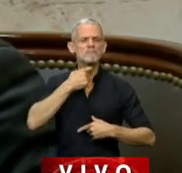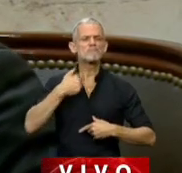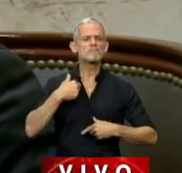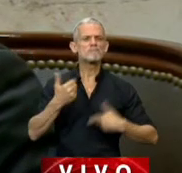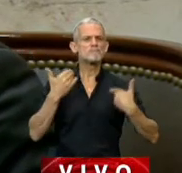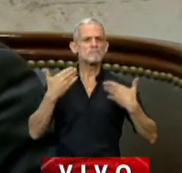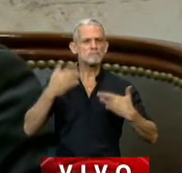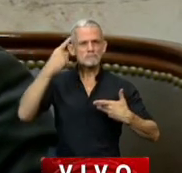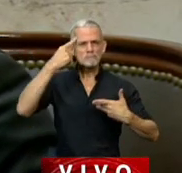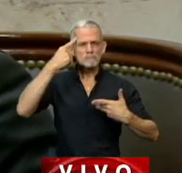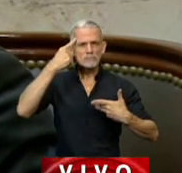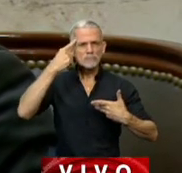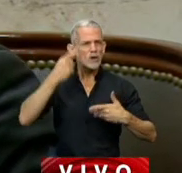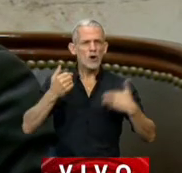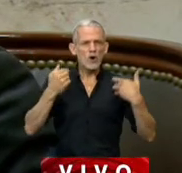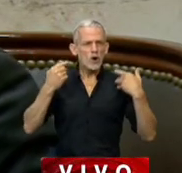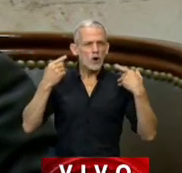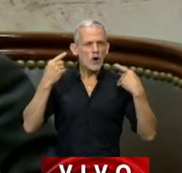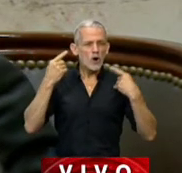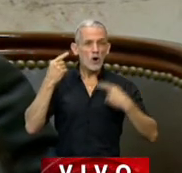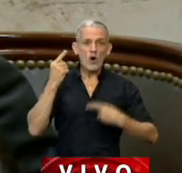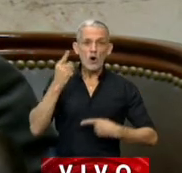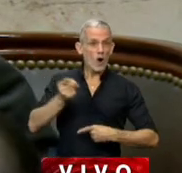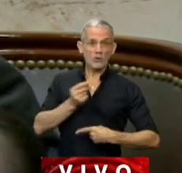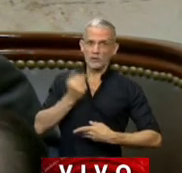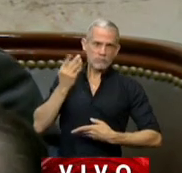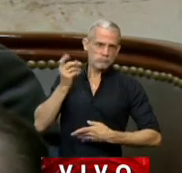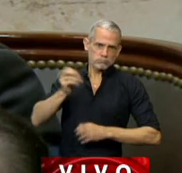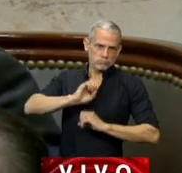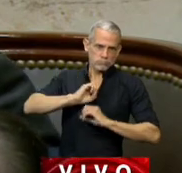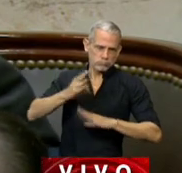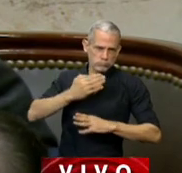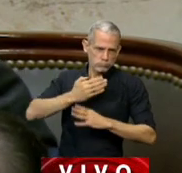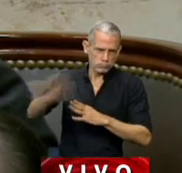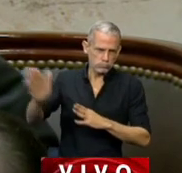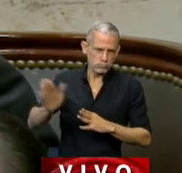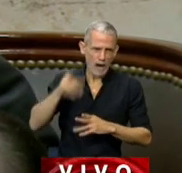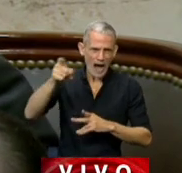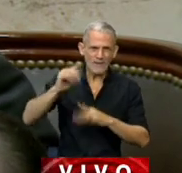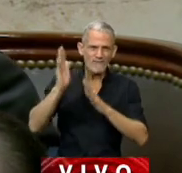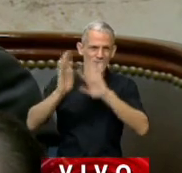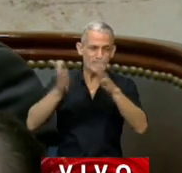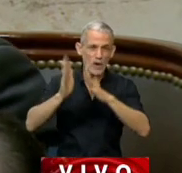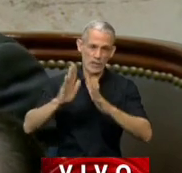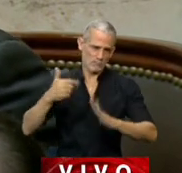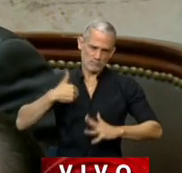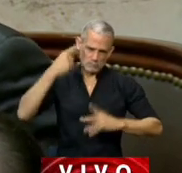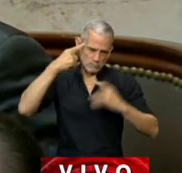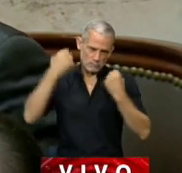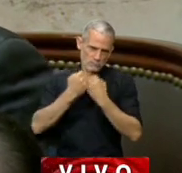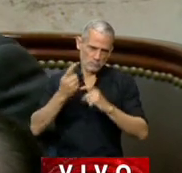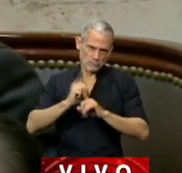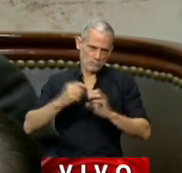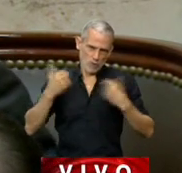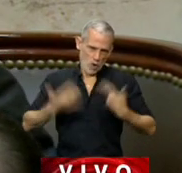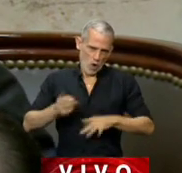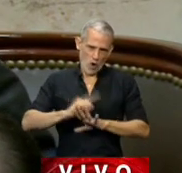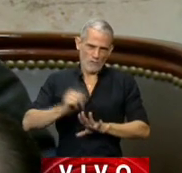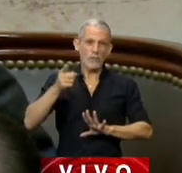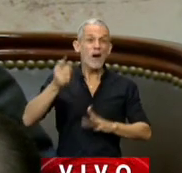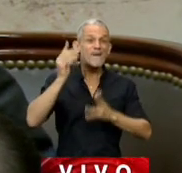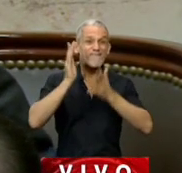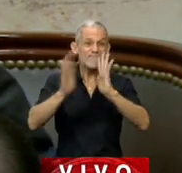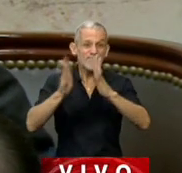nuestro total y absoluto repudio a todo acto de violencia. La